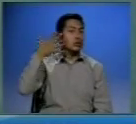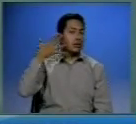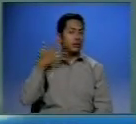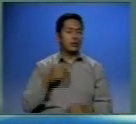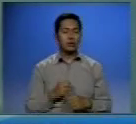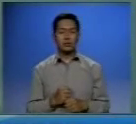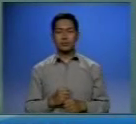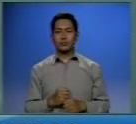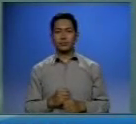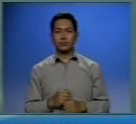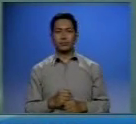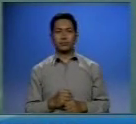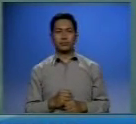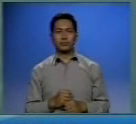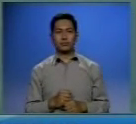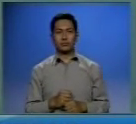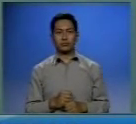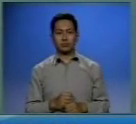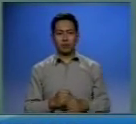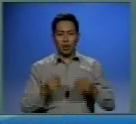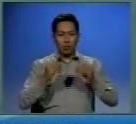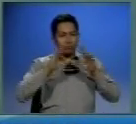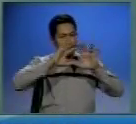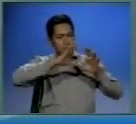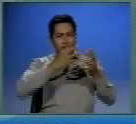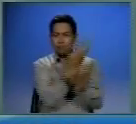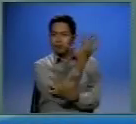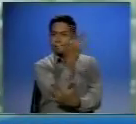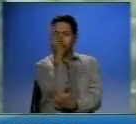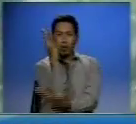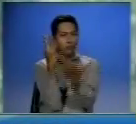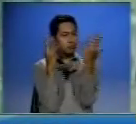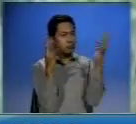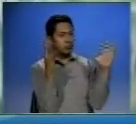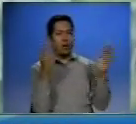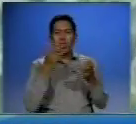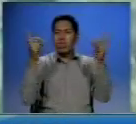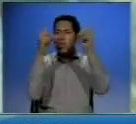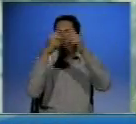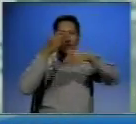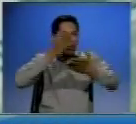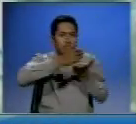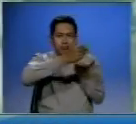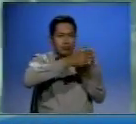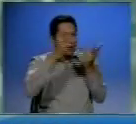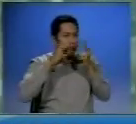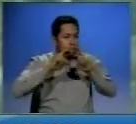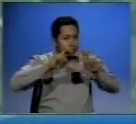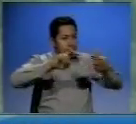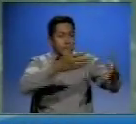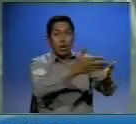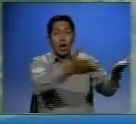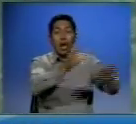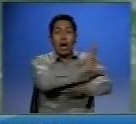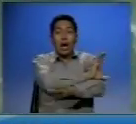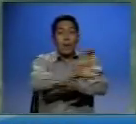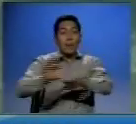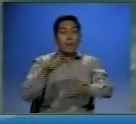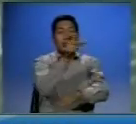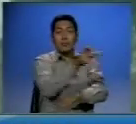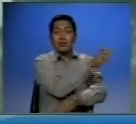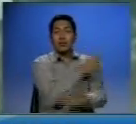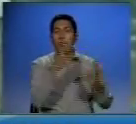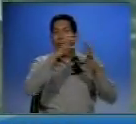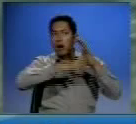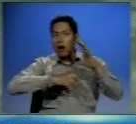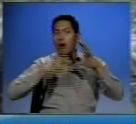En una inaccesible y remota zona en la cuenca del río Palora se encontraron campamentos que utilizaban personas que se dedican a la